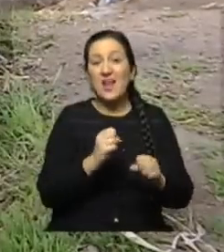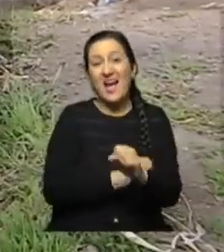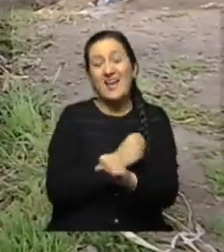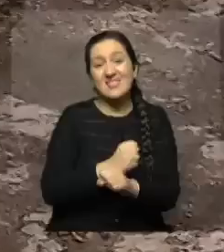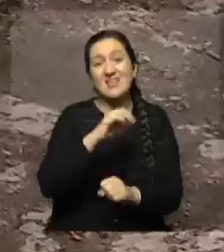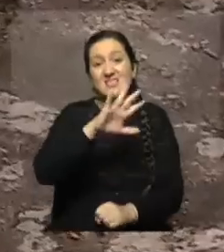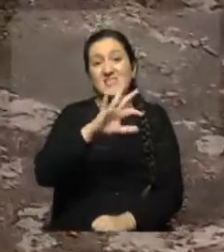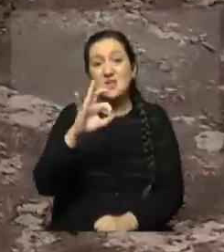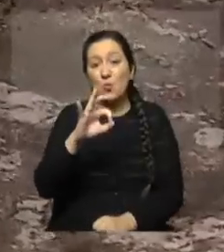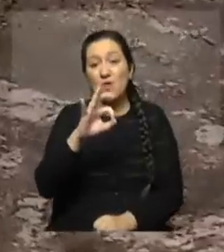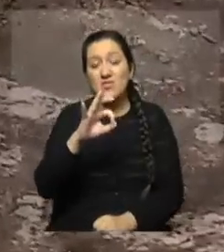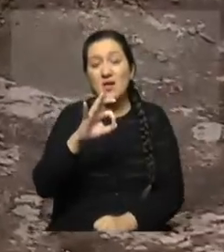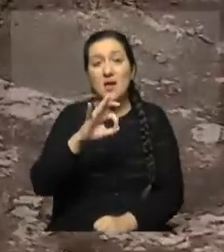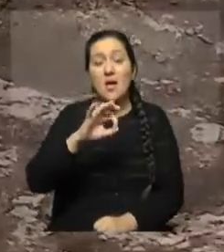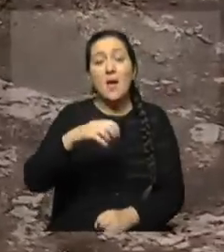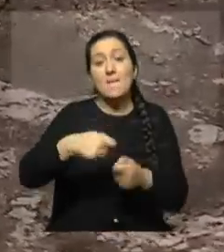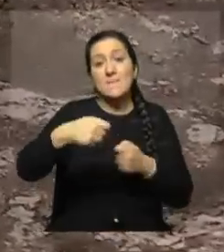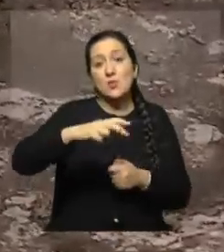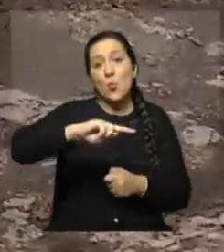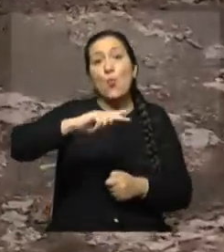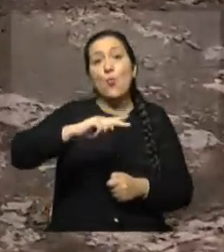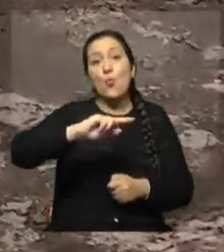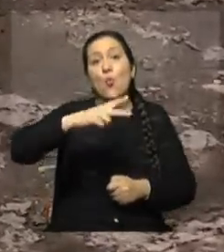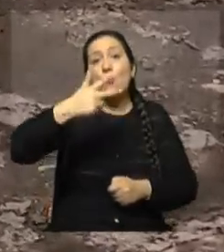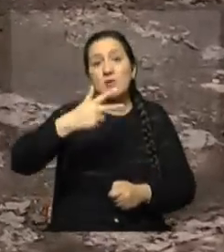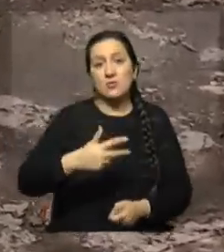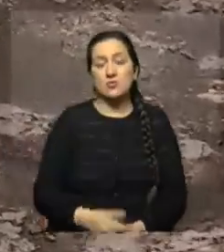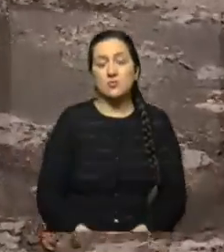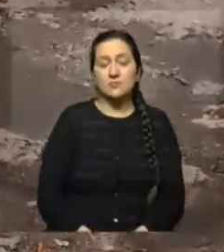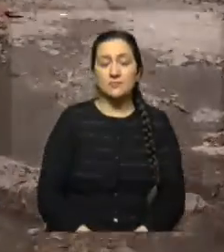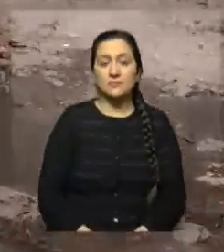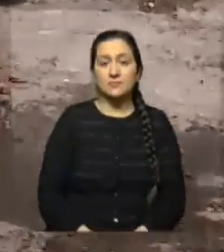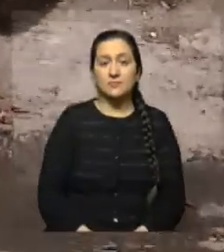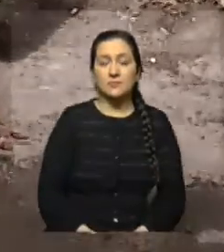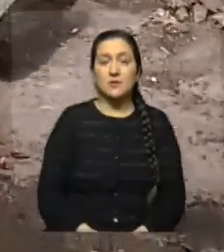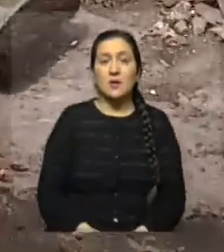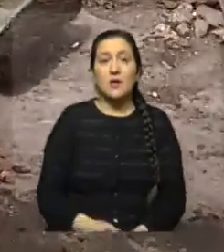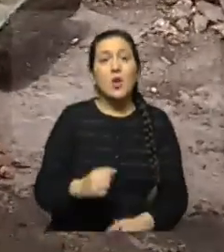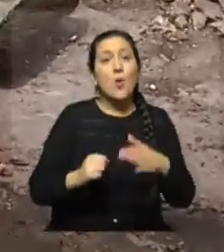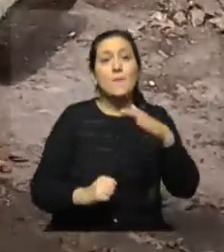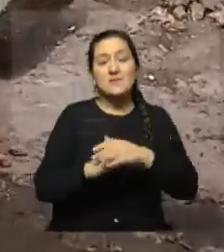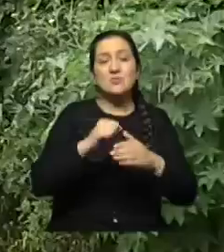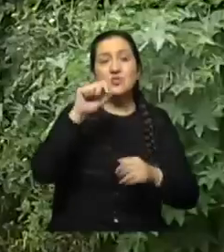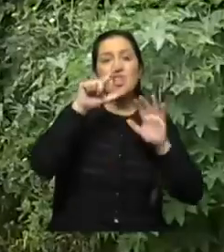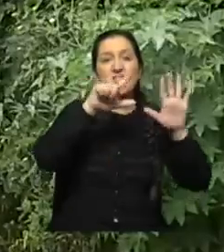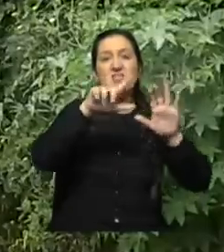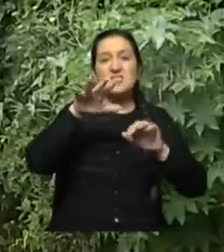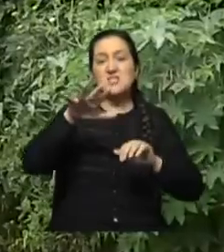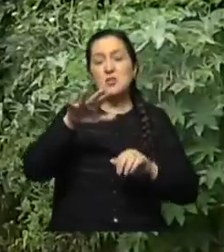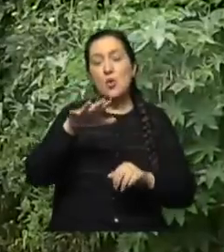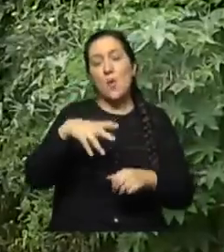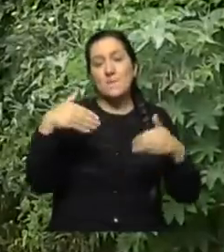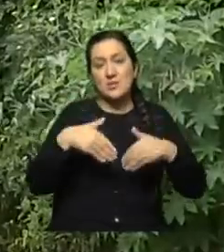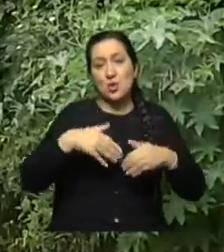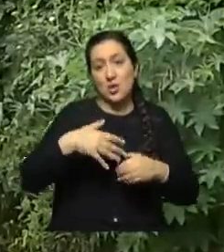según el volumen hasta llegar a un máximo de 50.000 unidades reajustables equivalente a unos 75 millones de pesos la